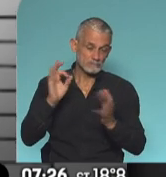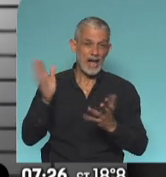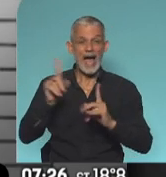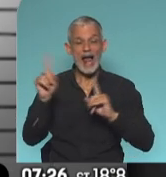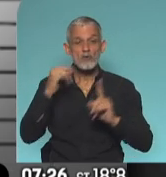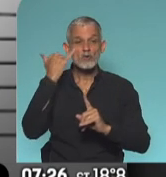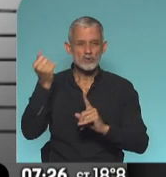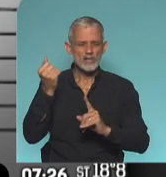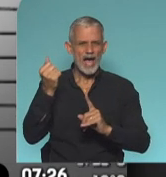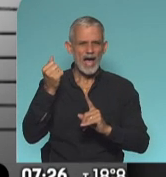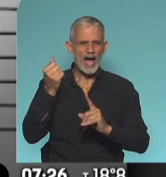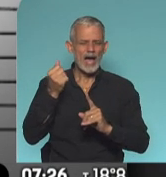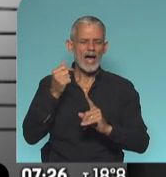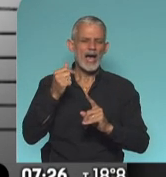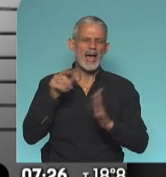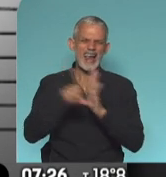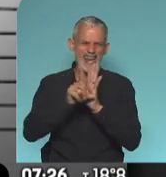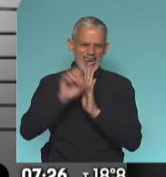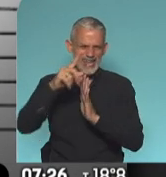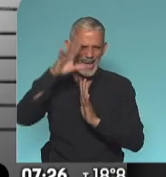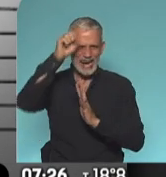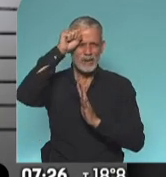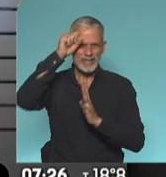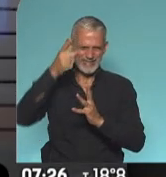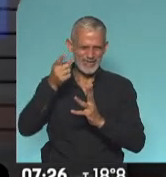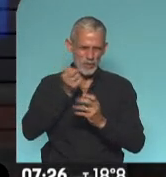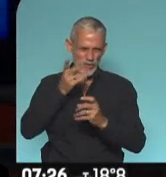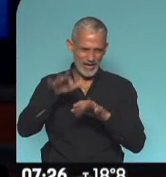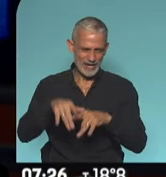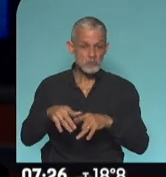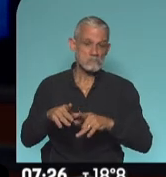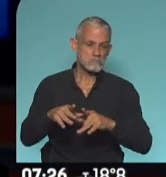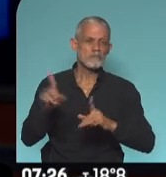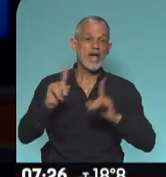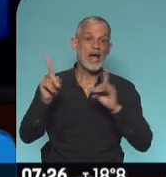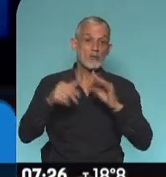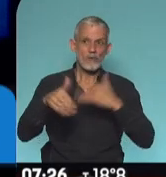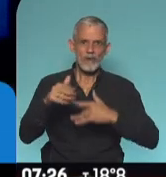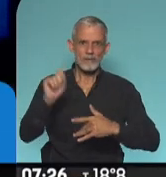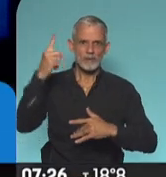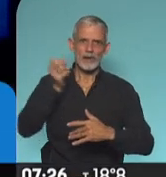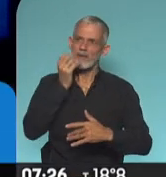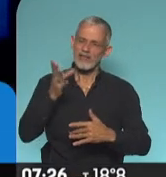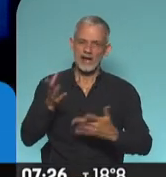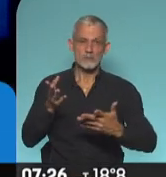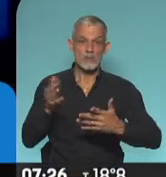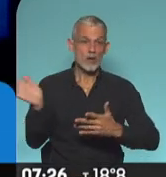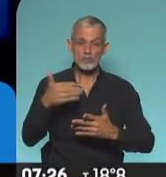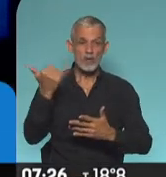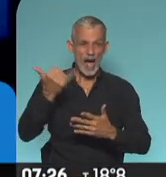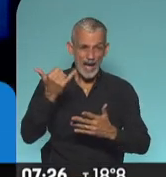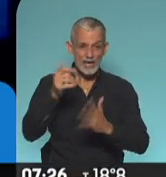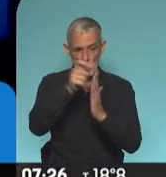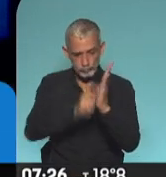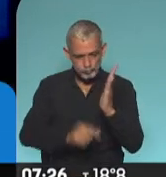al régimen del arrepentido pero había muchos otros que por primera vez iban a declarar en la causa cuaderno bueno a todos ellos tenían